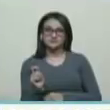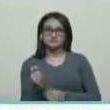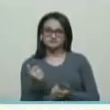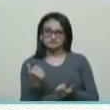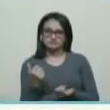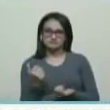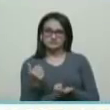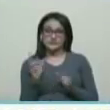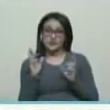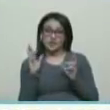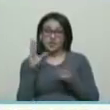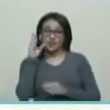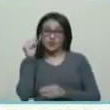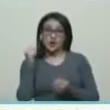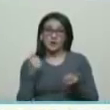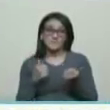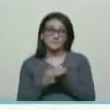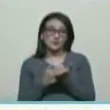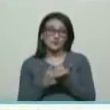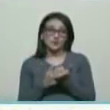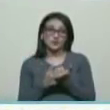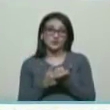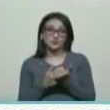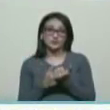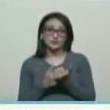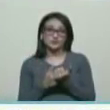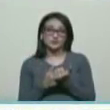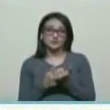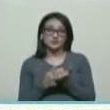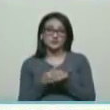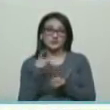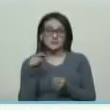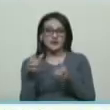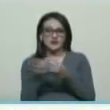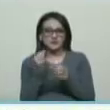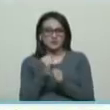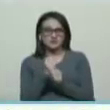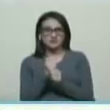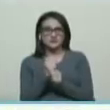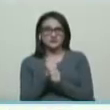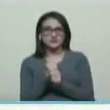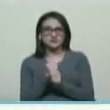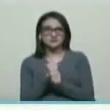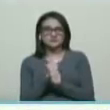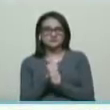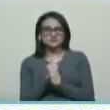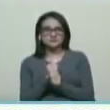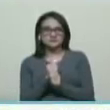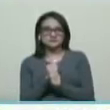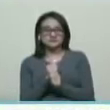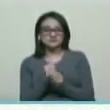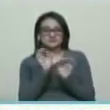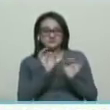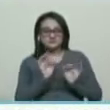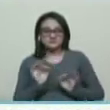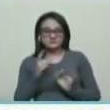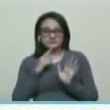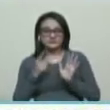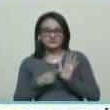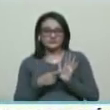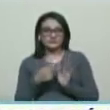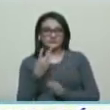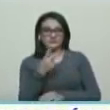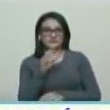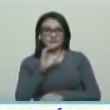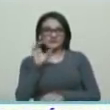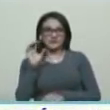Dios y el apoyo de los equipos de trabajo, tengamos concreciones puntuales en ambos